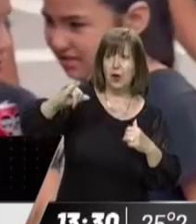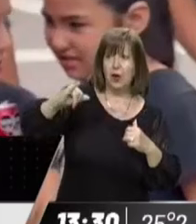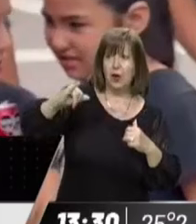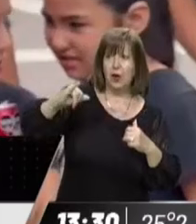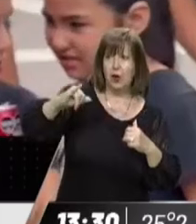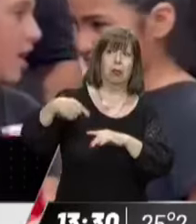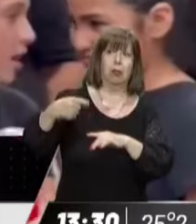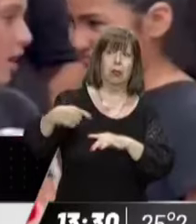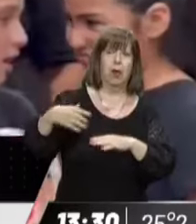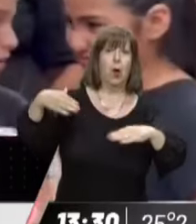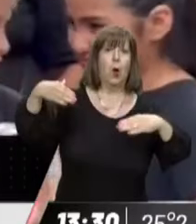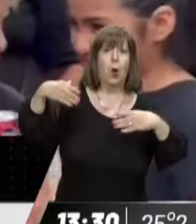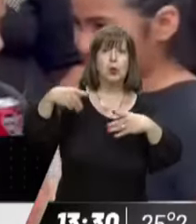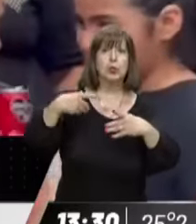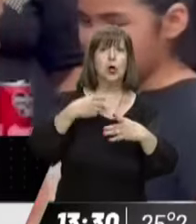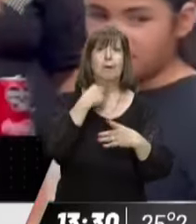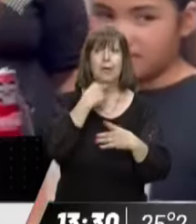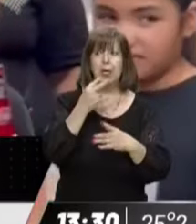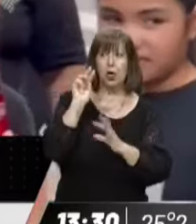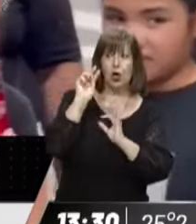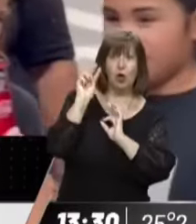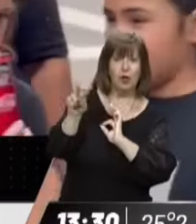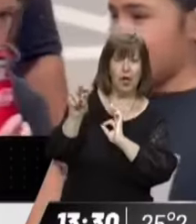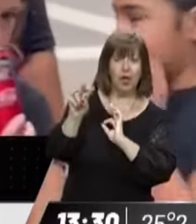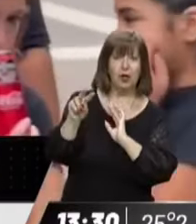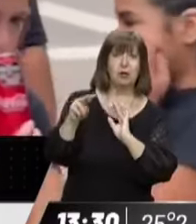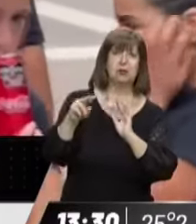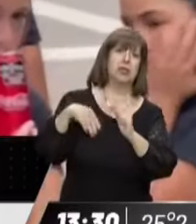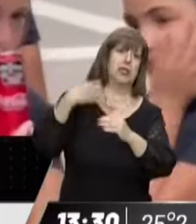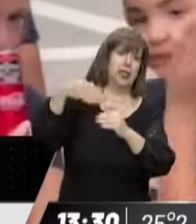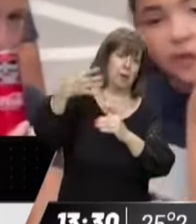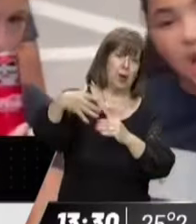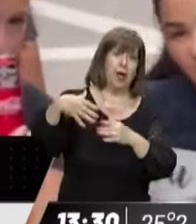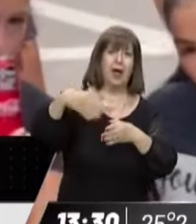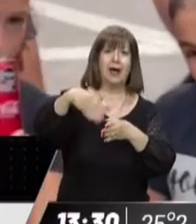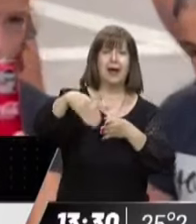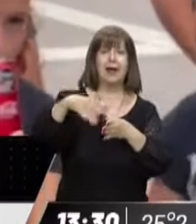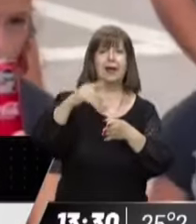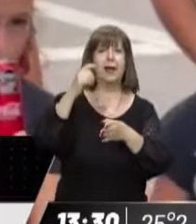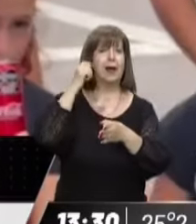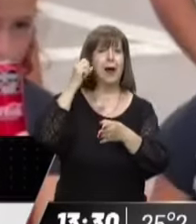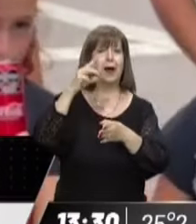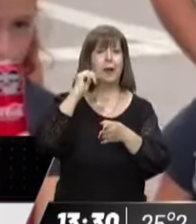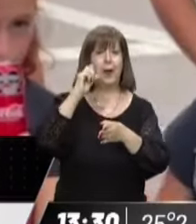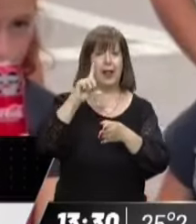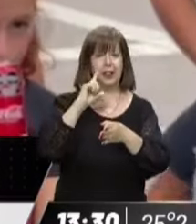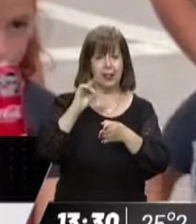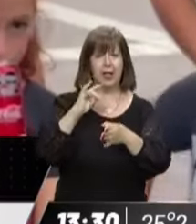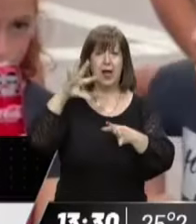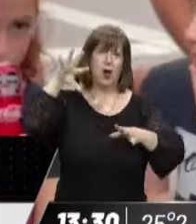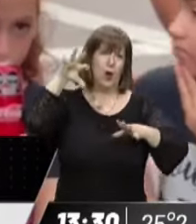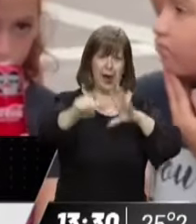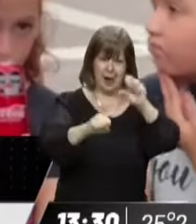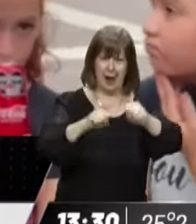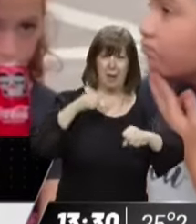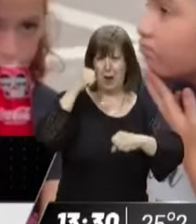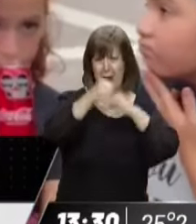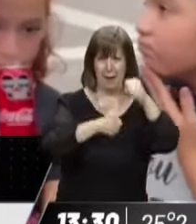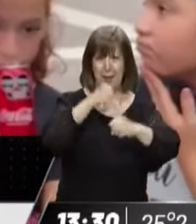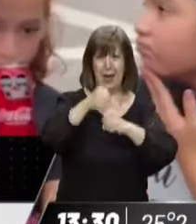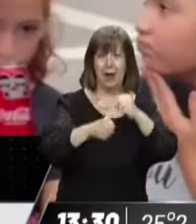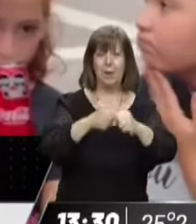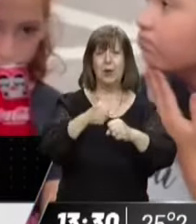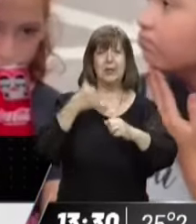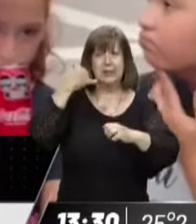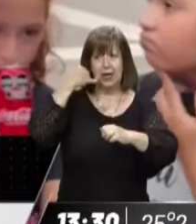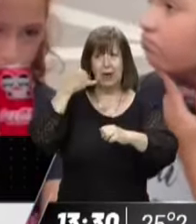Garibaldi, lo agarraron con mis hijos y una amiga, le pegaron y todo, llamamos a la policía, se lo llevó a